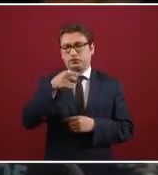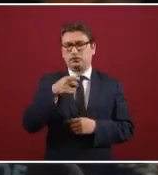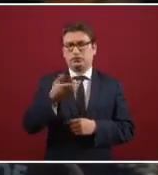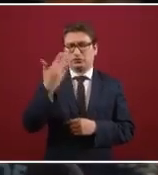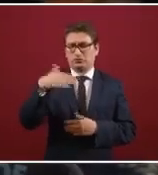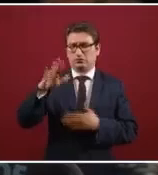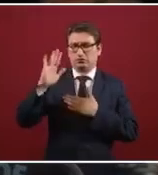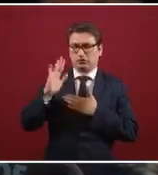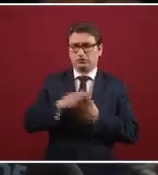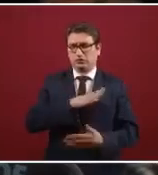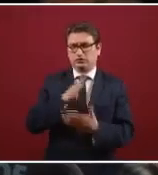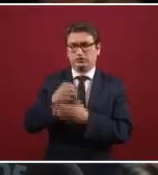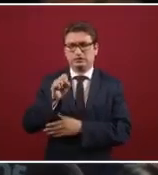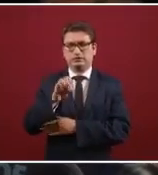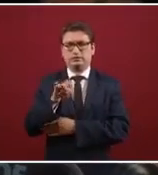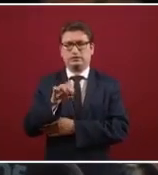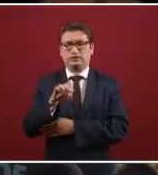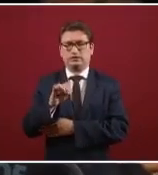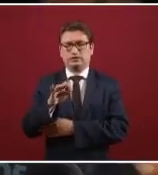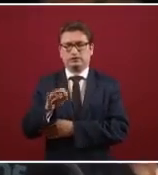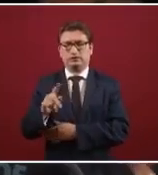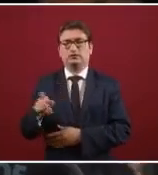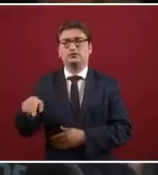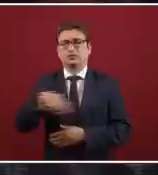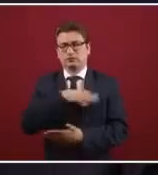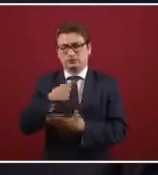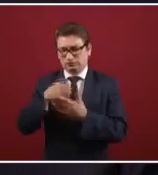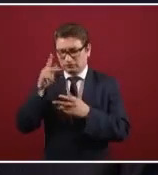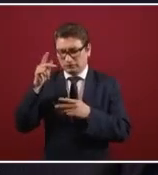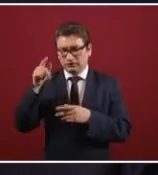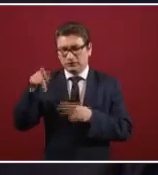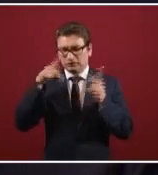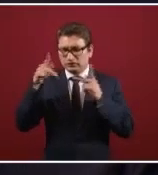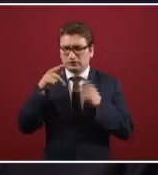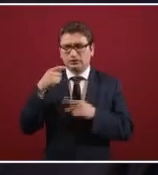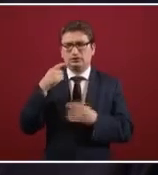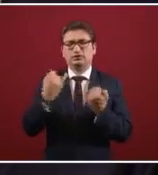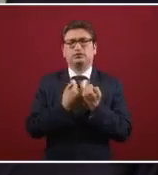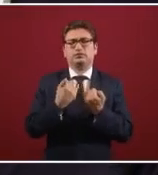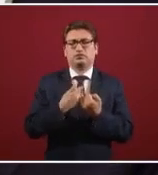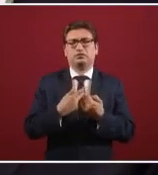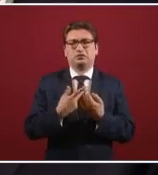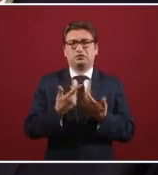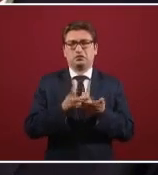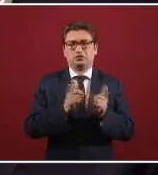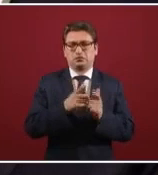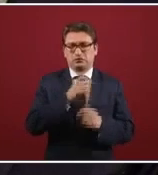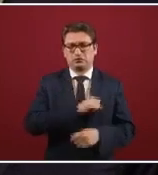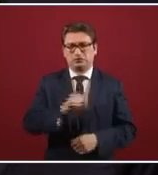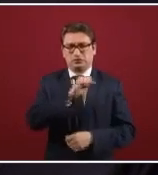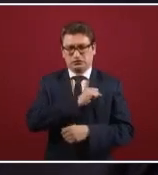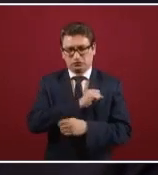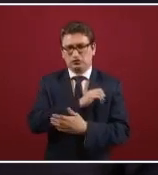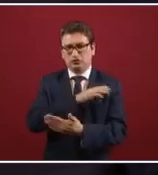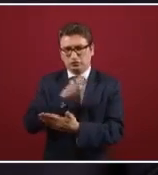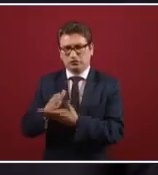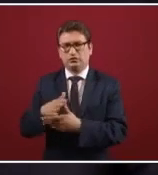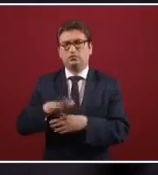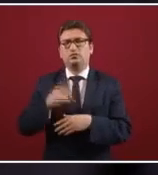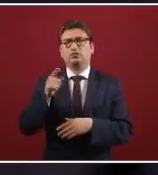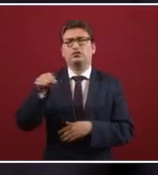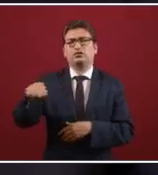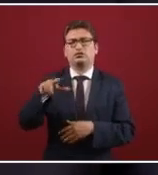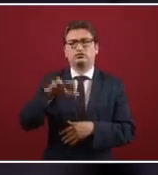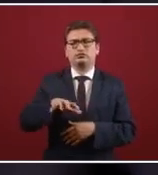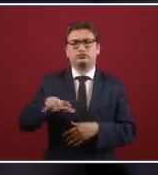gente de semarnat a ver esto también es necesario que vaya gente de de salud señor porque también en algunas